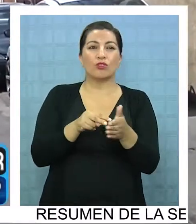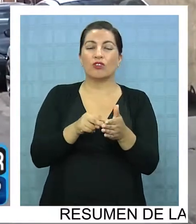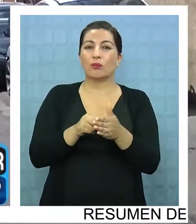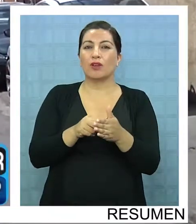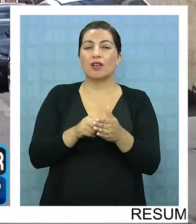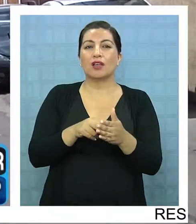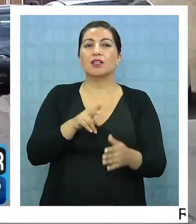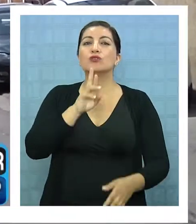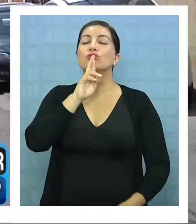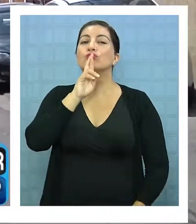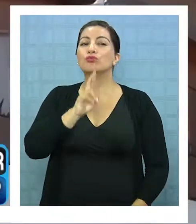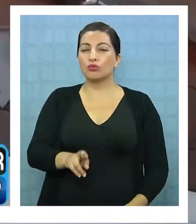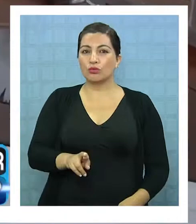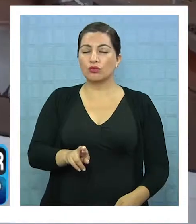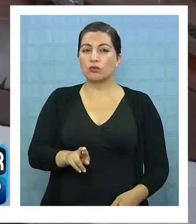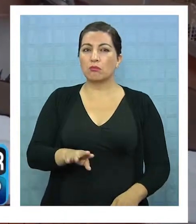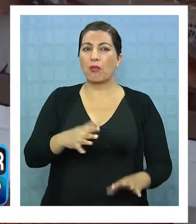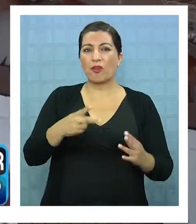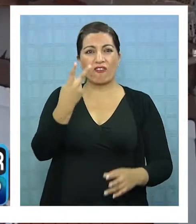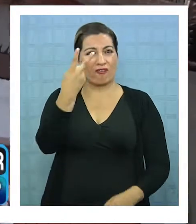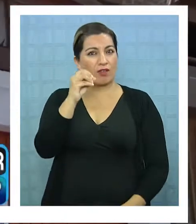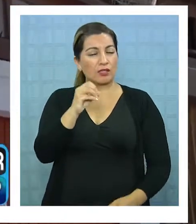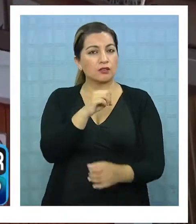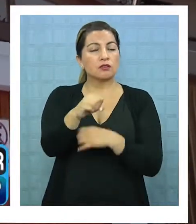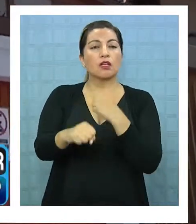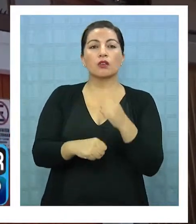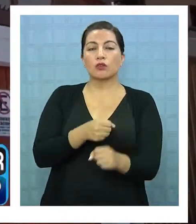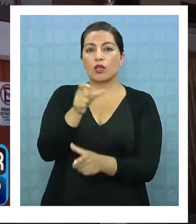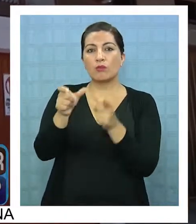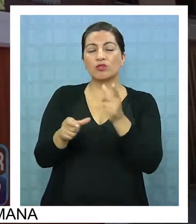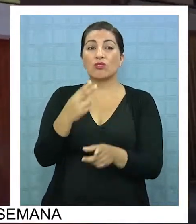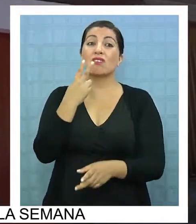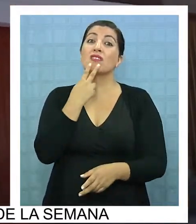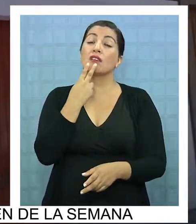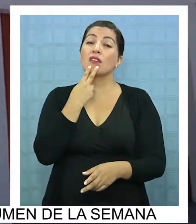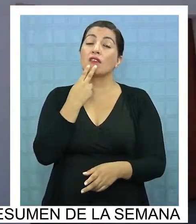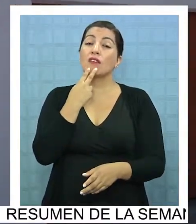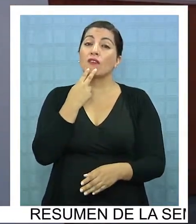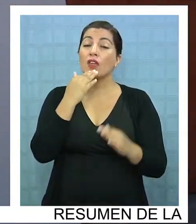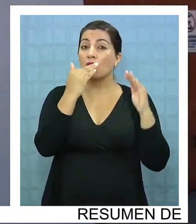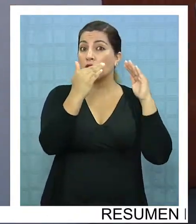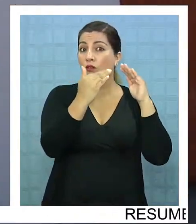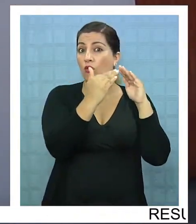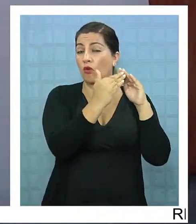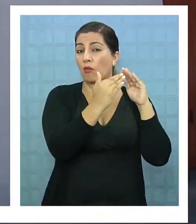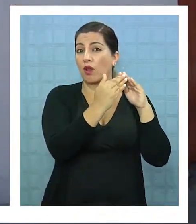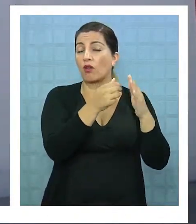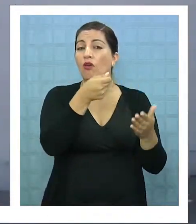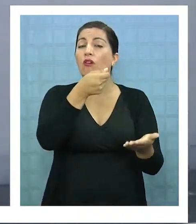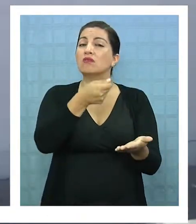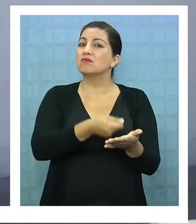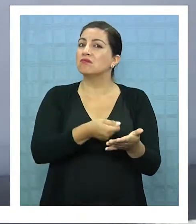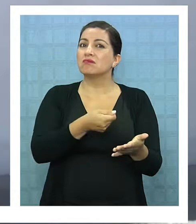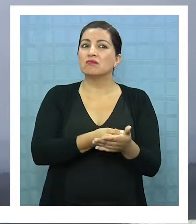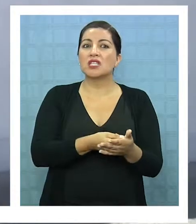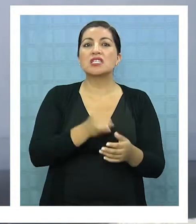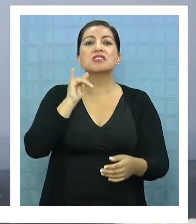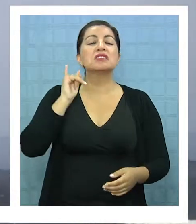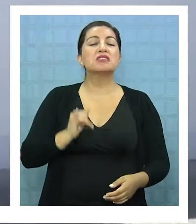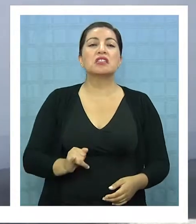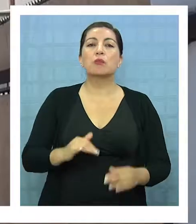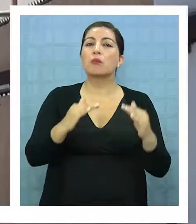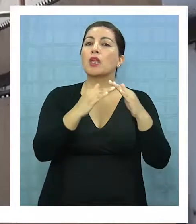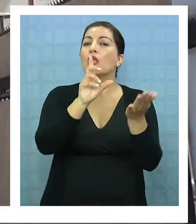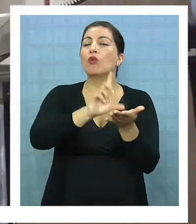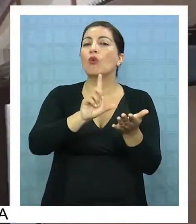residencial sur, donde hace más de 20 años los residentes compraron viviendas que suponían iban a ser por siempre un remanso